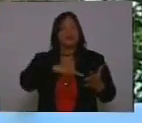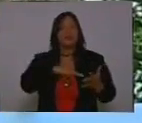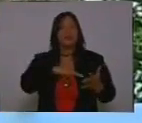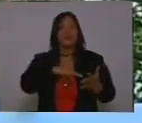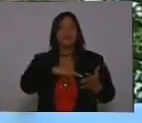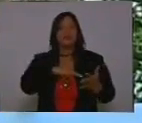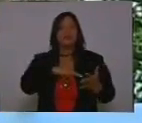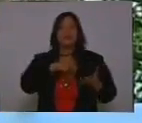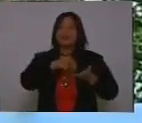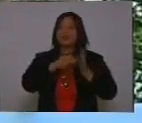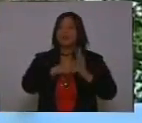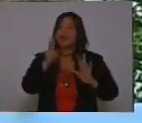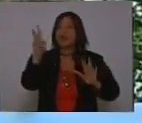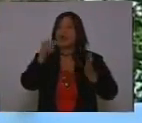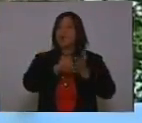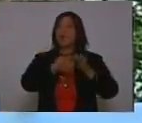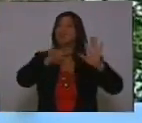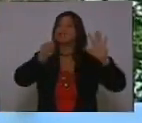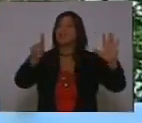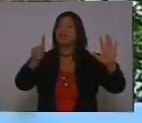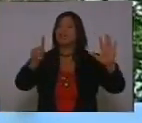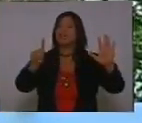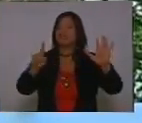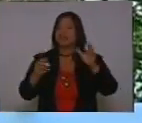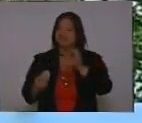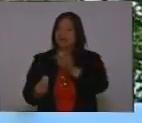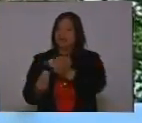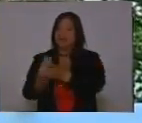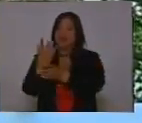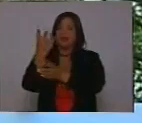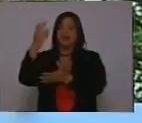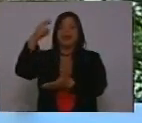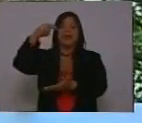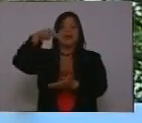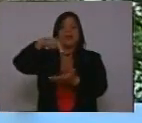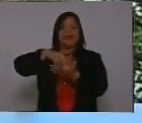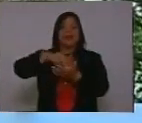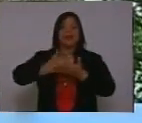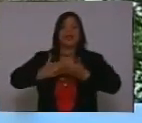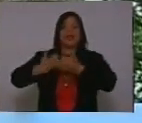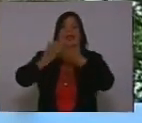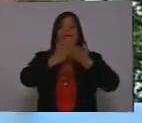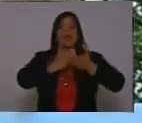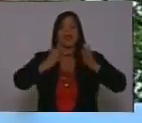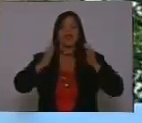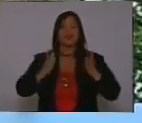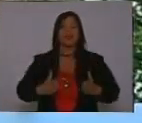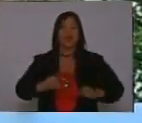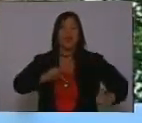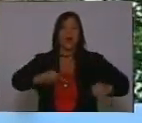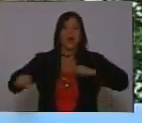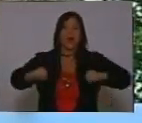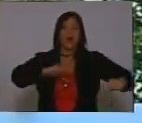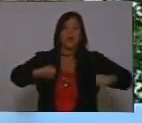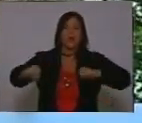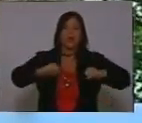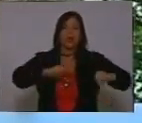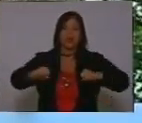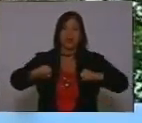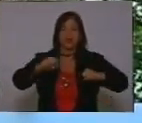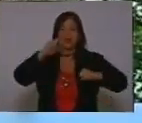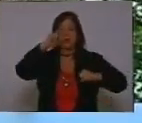marcamos un hito en el 2006, cuando se levantó ese estudiantado o esos movimientos estudiantiles de la